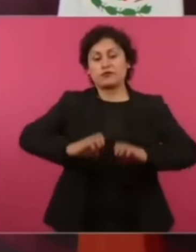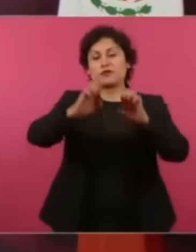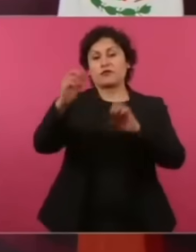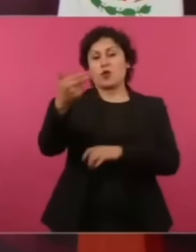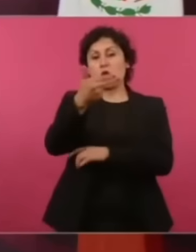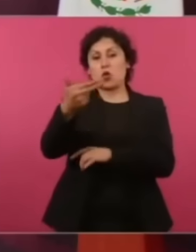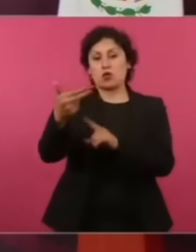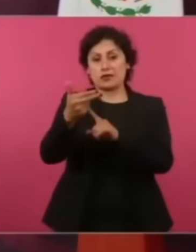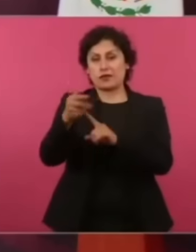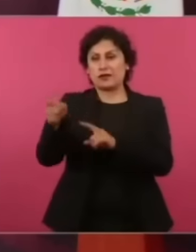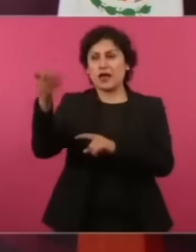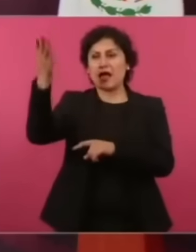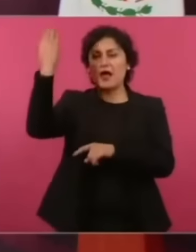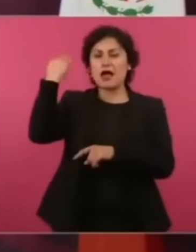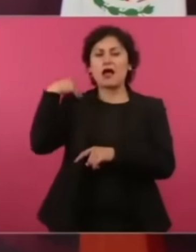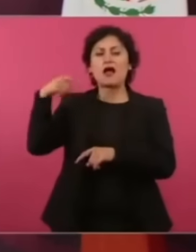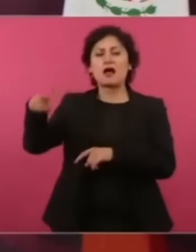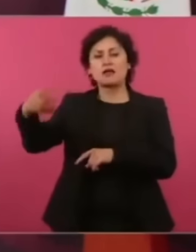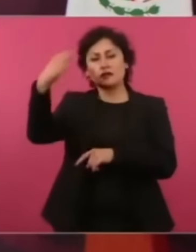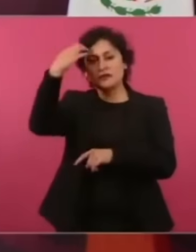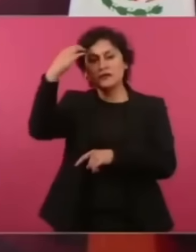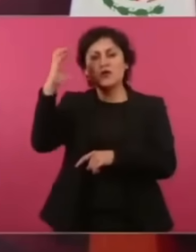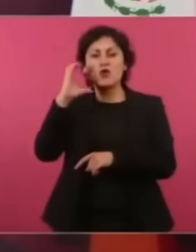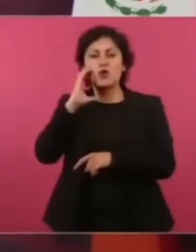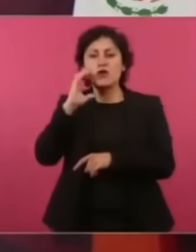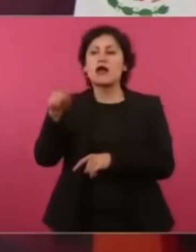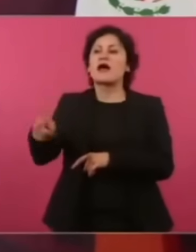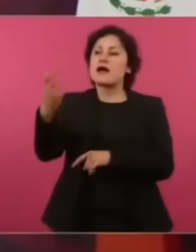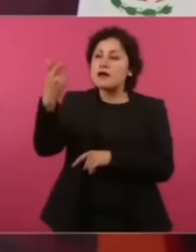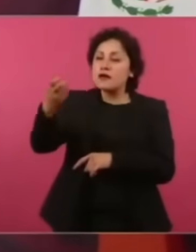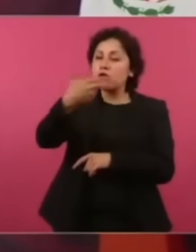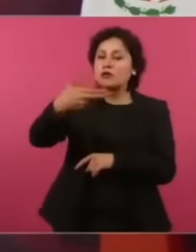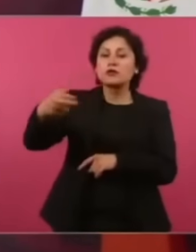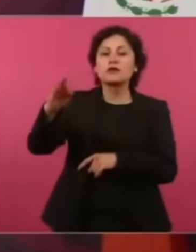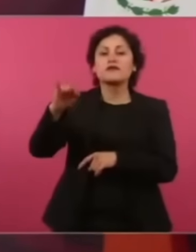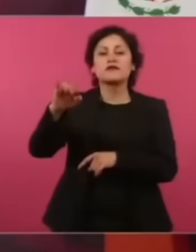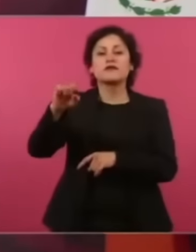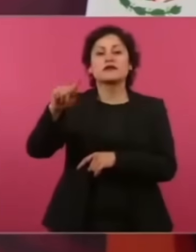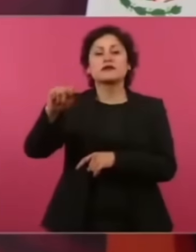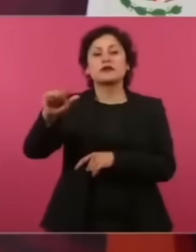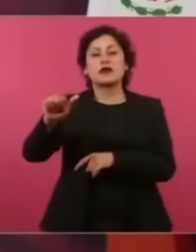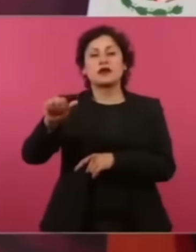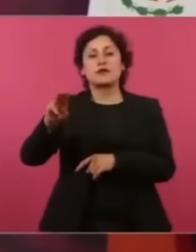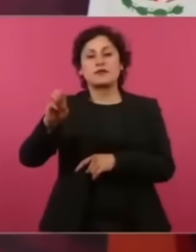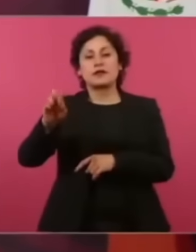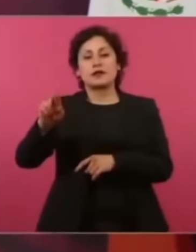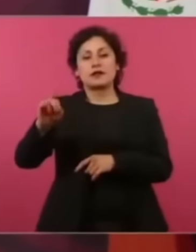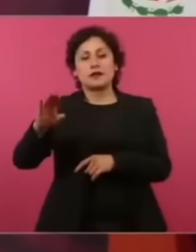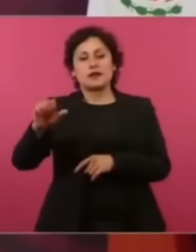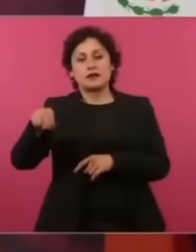de Colón, Fiesta Americana, y le ayuda.